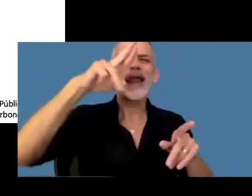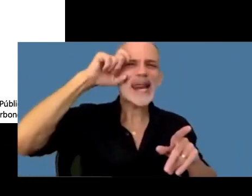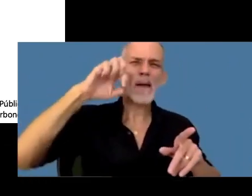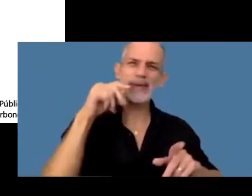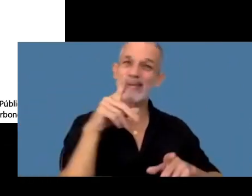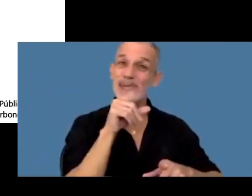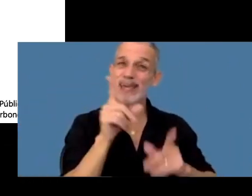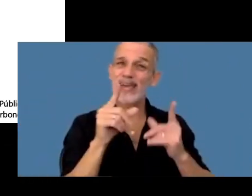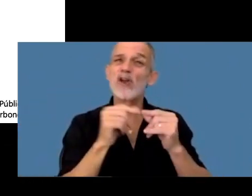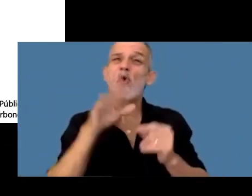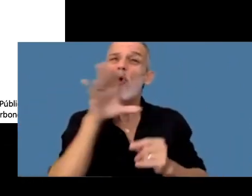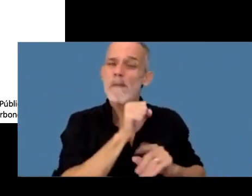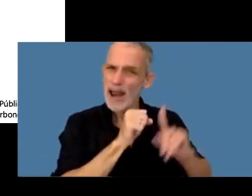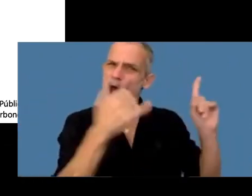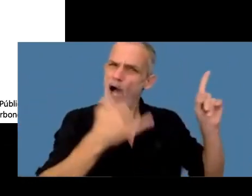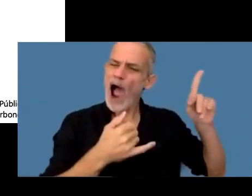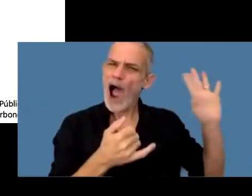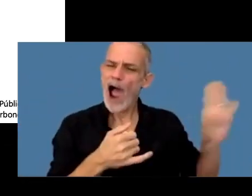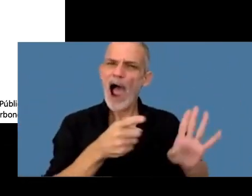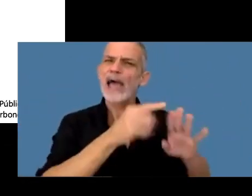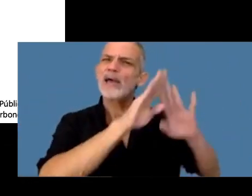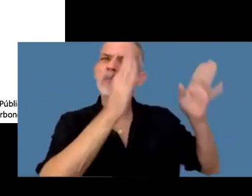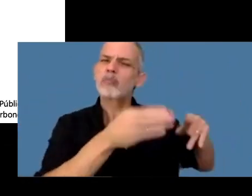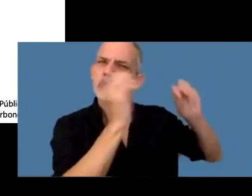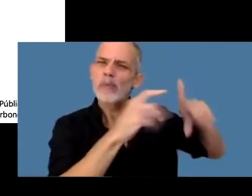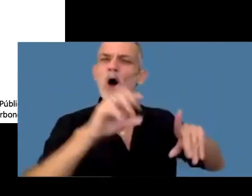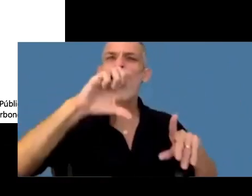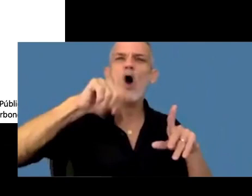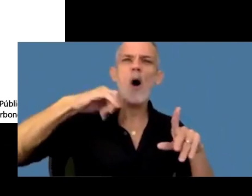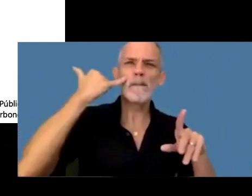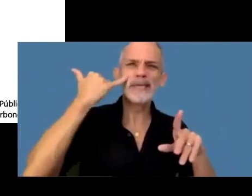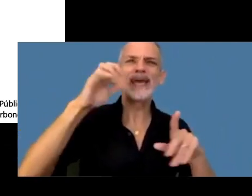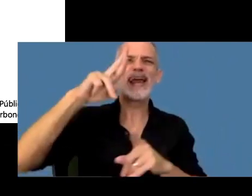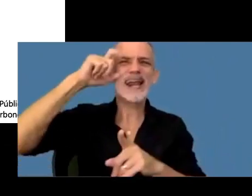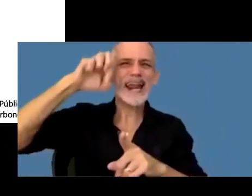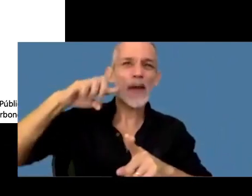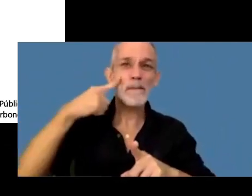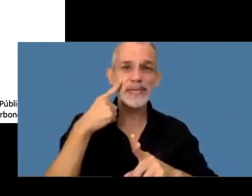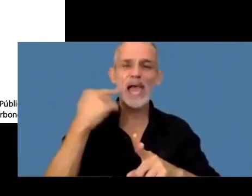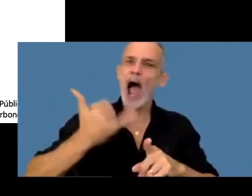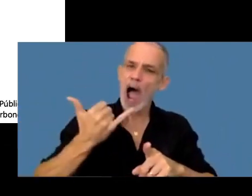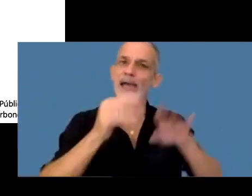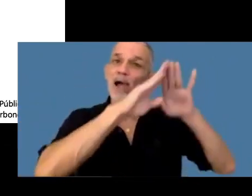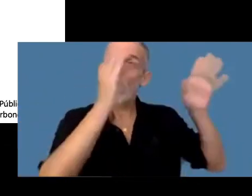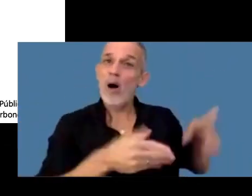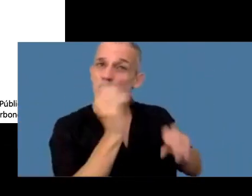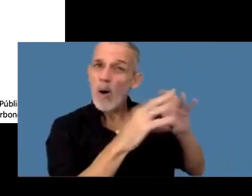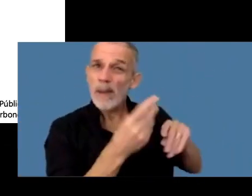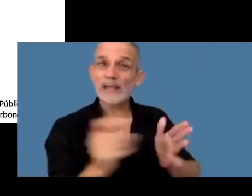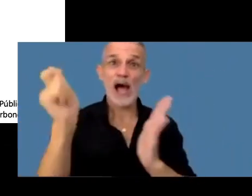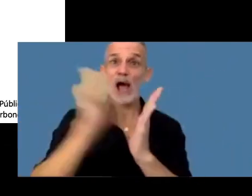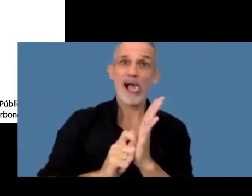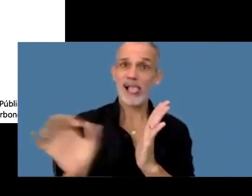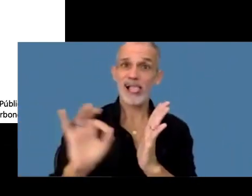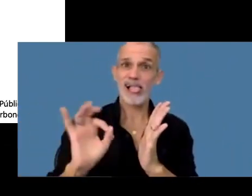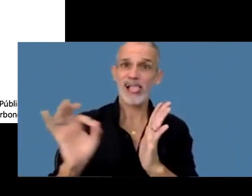por más que el fideicomiso haya obtenido el COPI, si el fideicomiso ese no está inscrito en los términos del Código